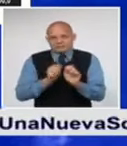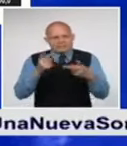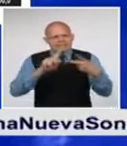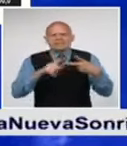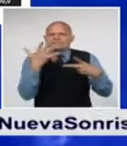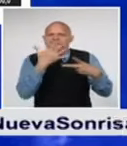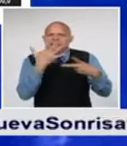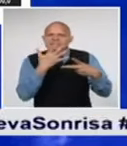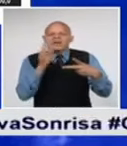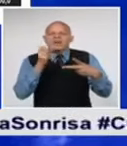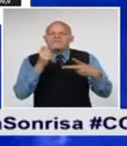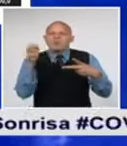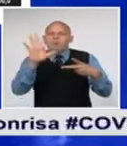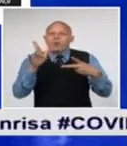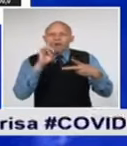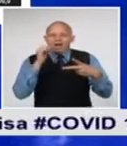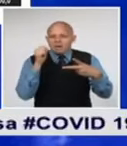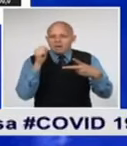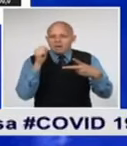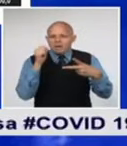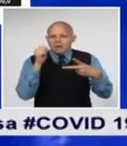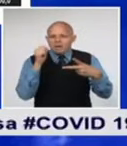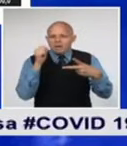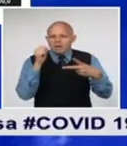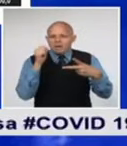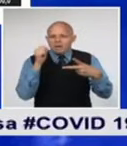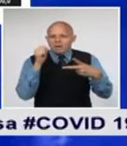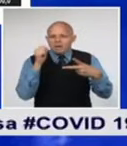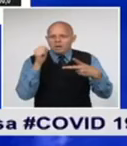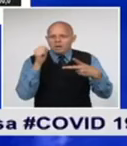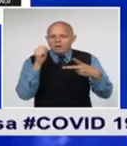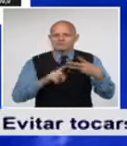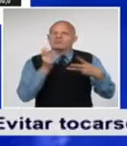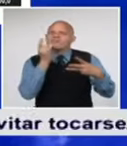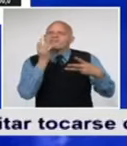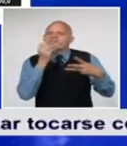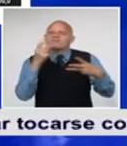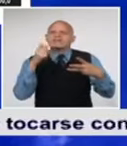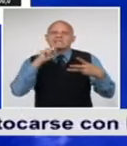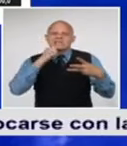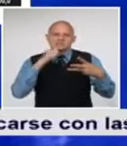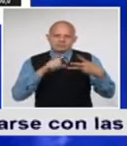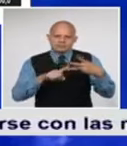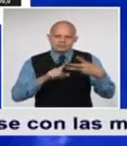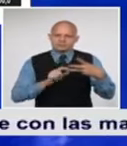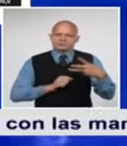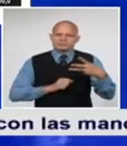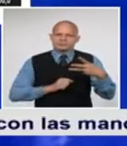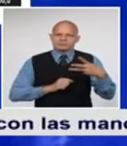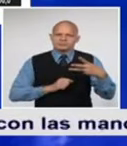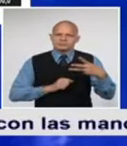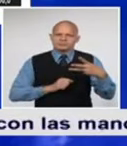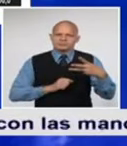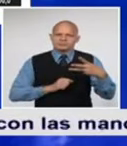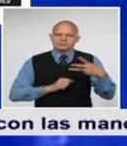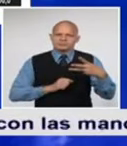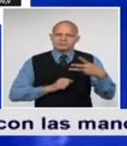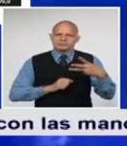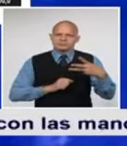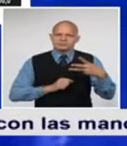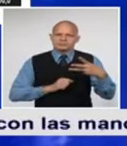el 8,4%, Estados Unidos el 6,9%, y de ahí para abajo Turquía,